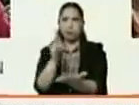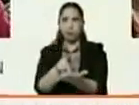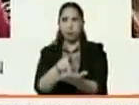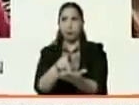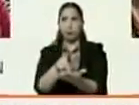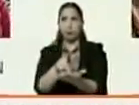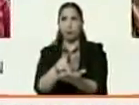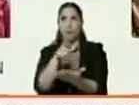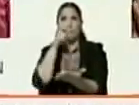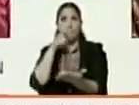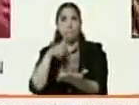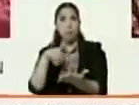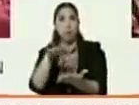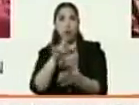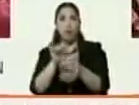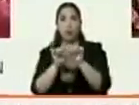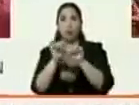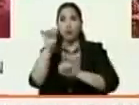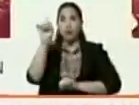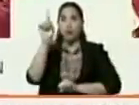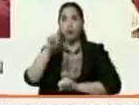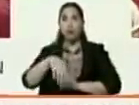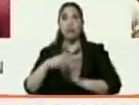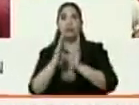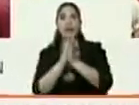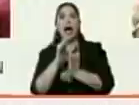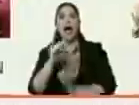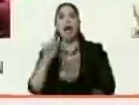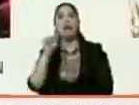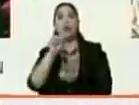Y el pueblo de San Antonio, de Ureña,